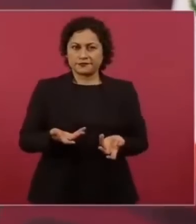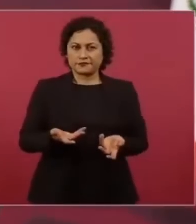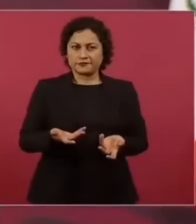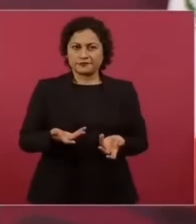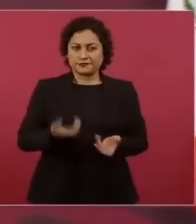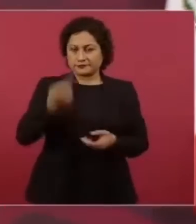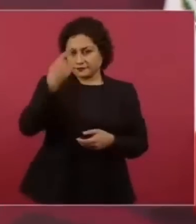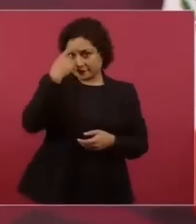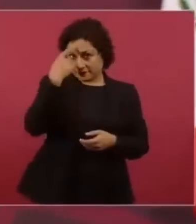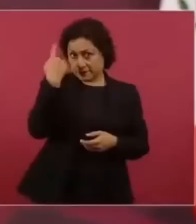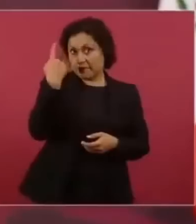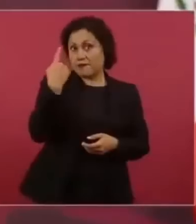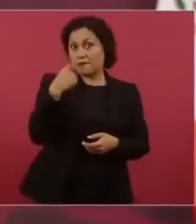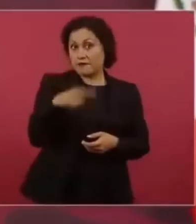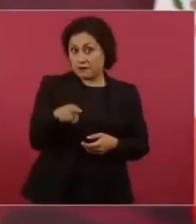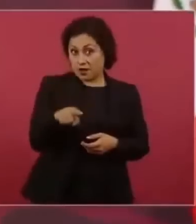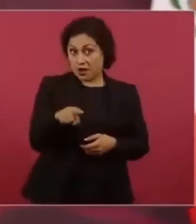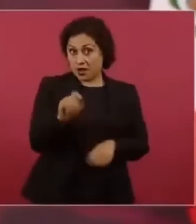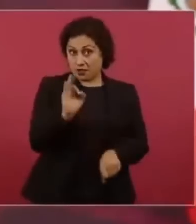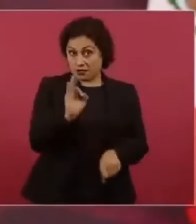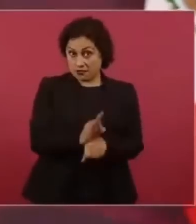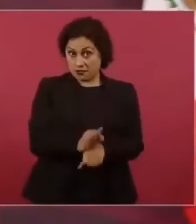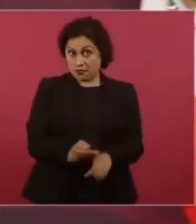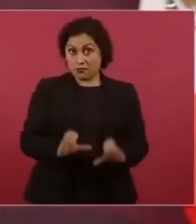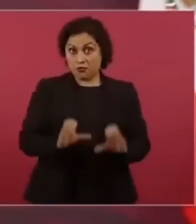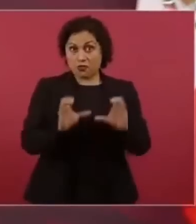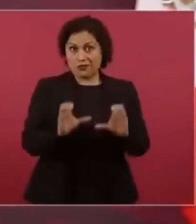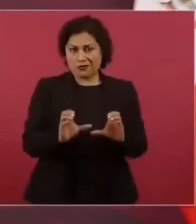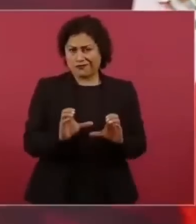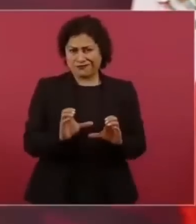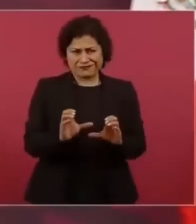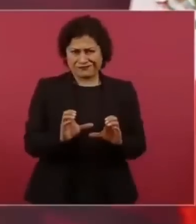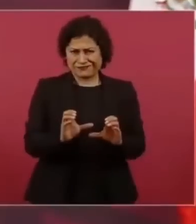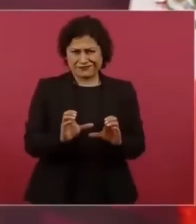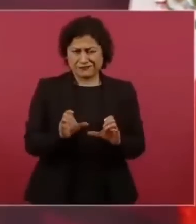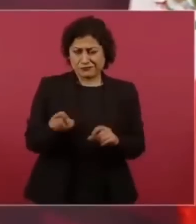Para eso el Poder Judicial, para eso el Poder Legislativo.